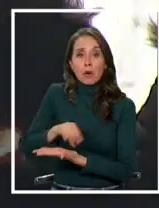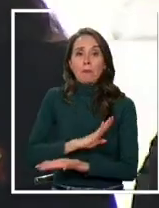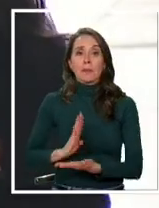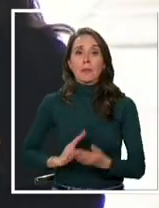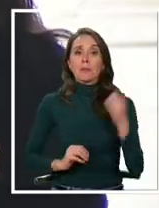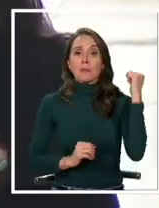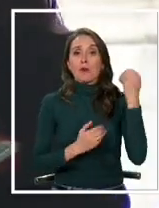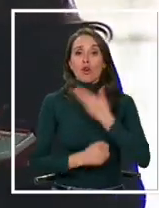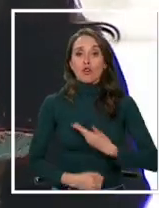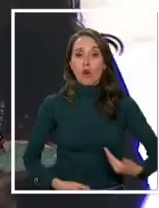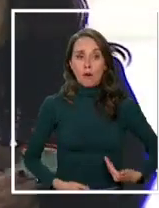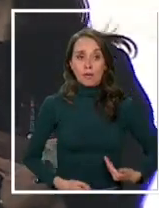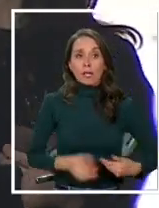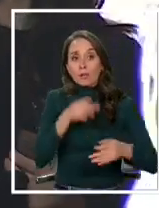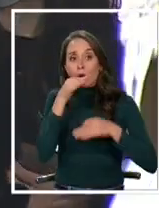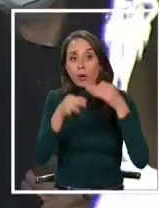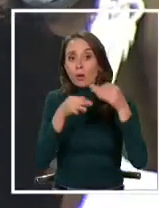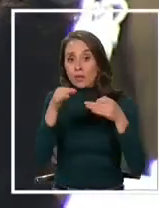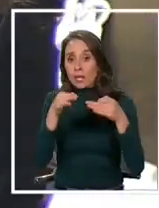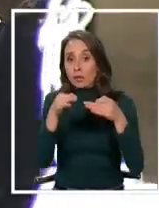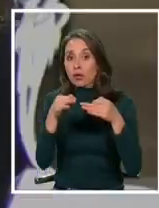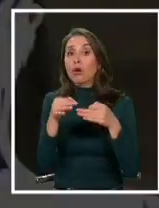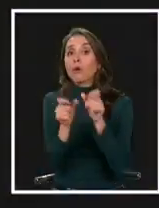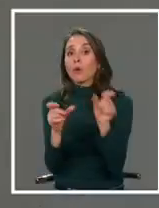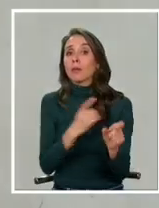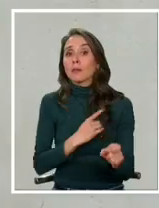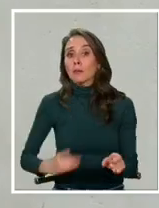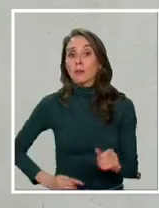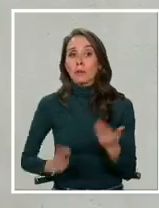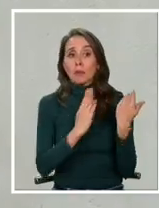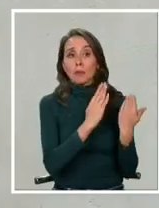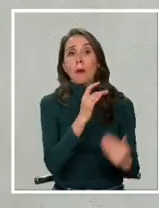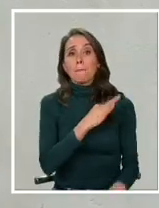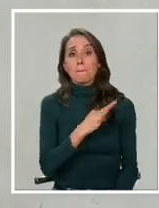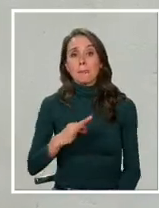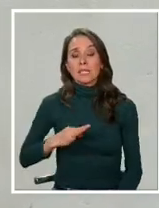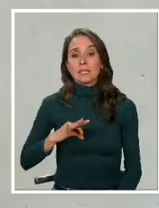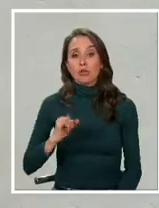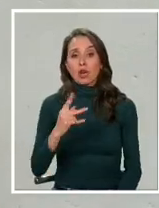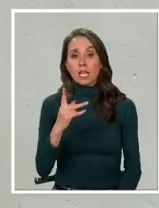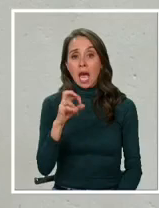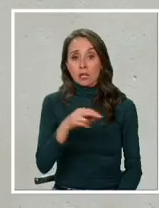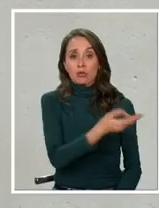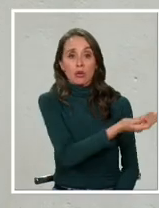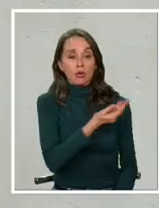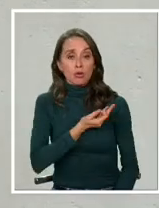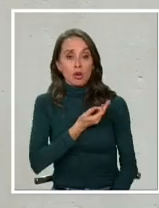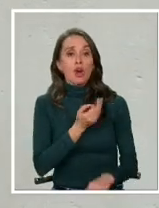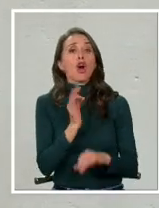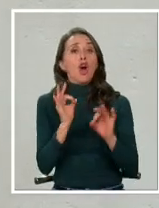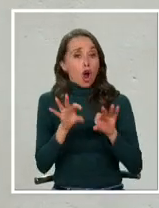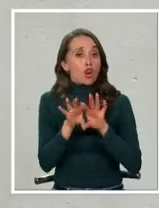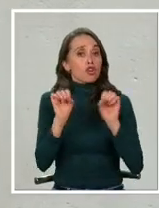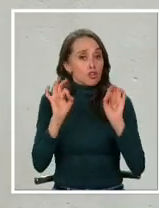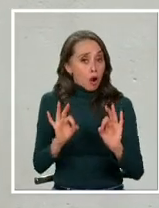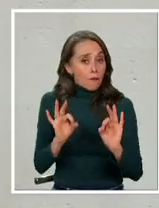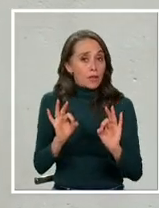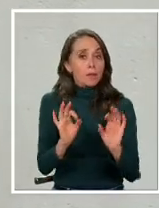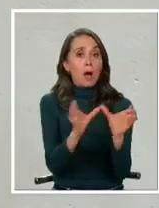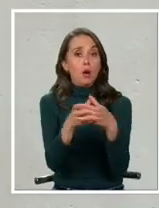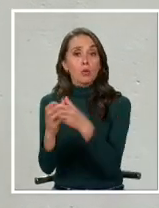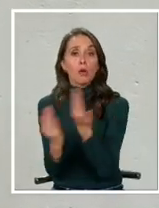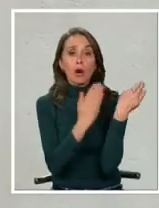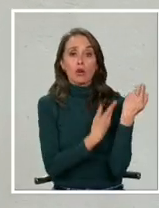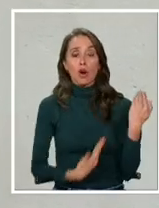Ejecutivo como revelaron parlamentar el ministro Jackson nos confirma a las bancadas oficialistas que el